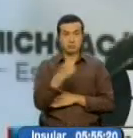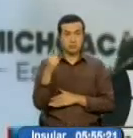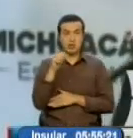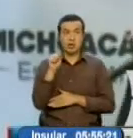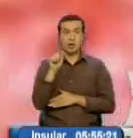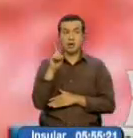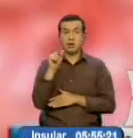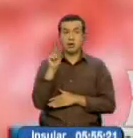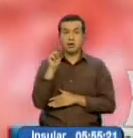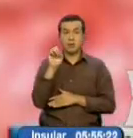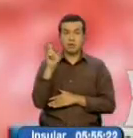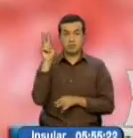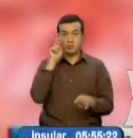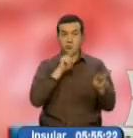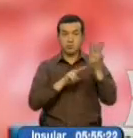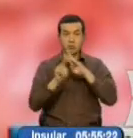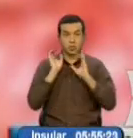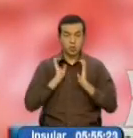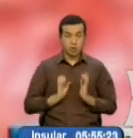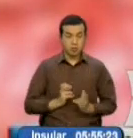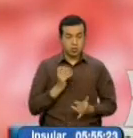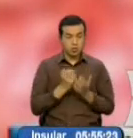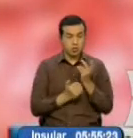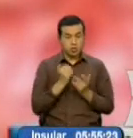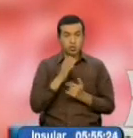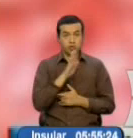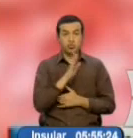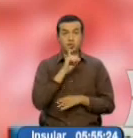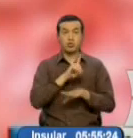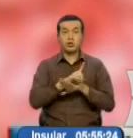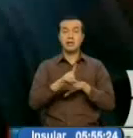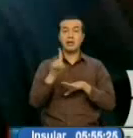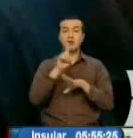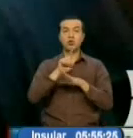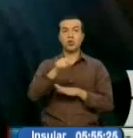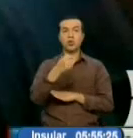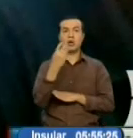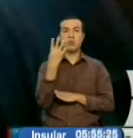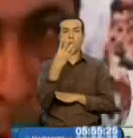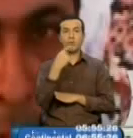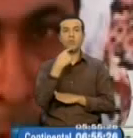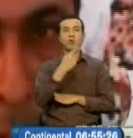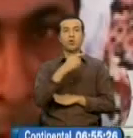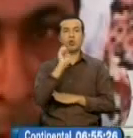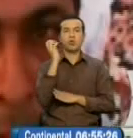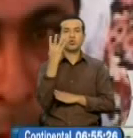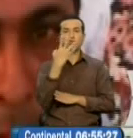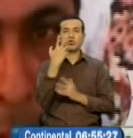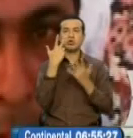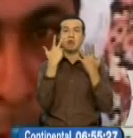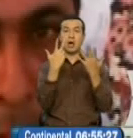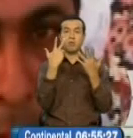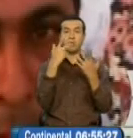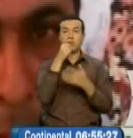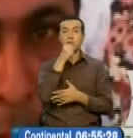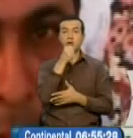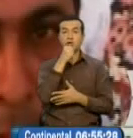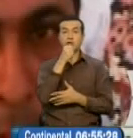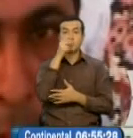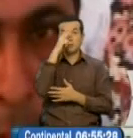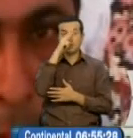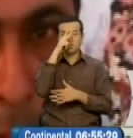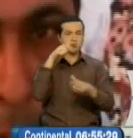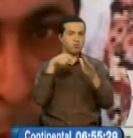tras realizarse los análisis de su cuerpo calcinado. Adame era director de Canal 4 TV y se convierte en el octavo periodista asesinado en lo que va de este año.